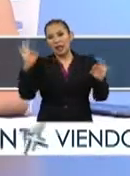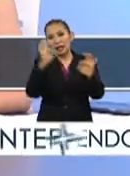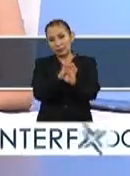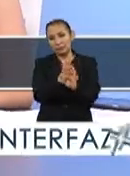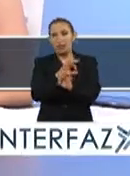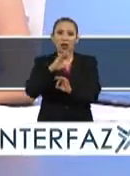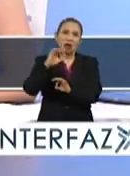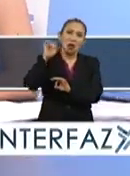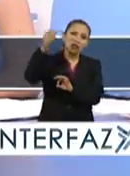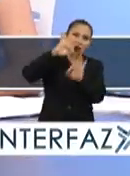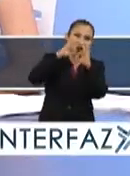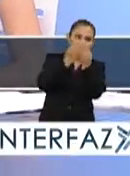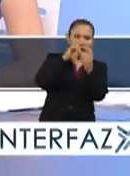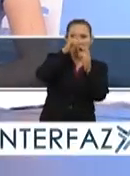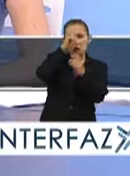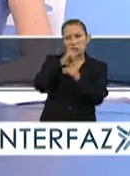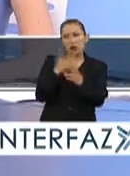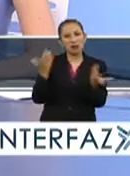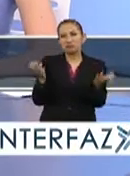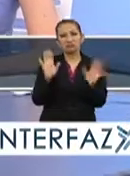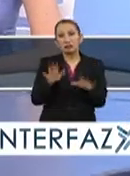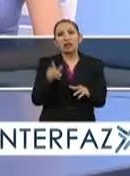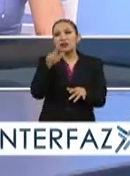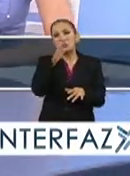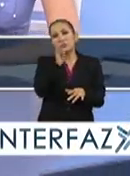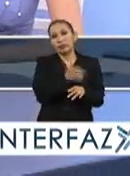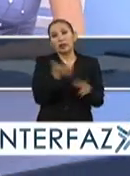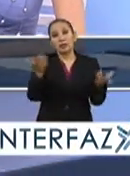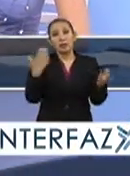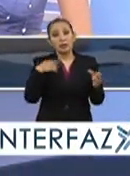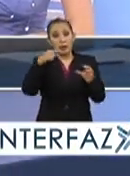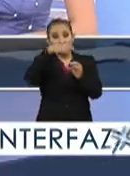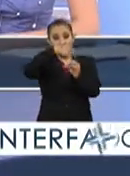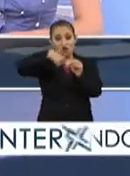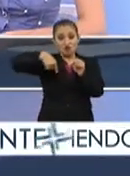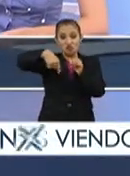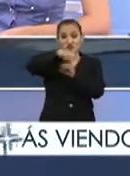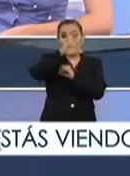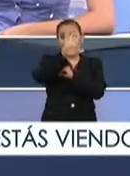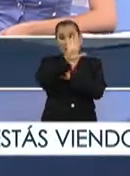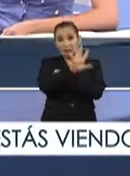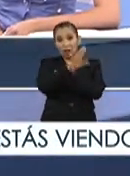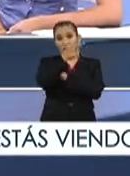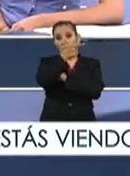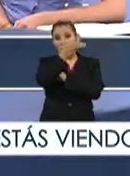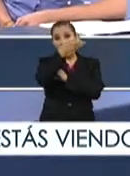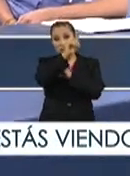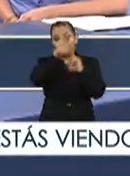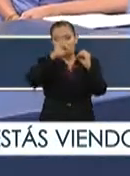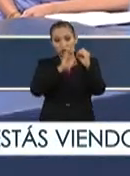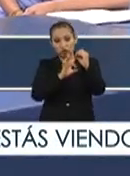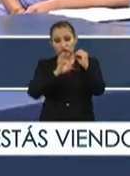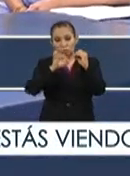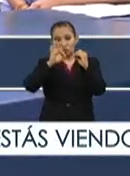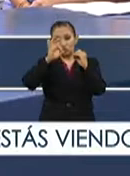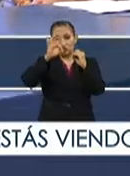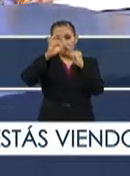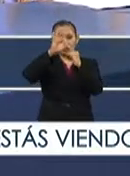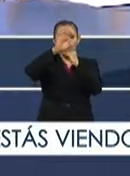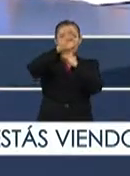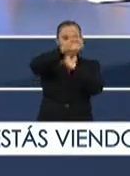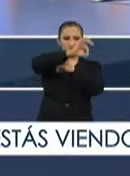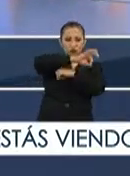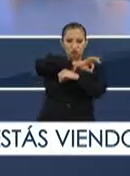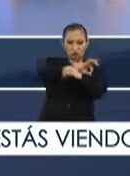En otro momento no puede ser. La luna tiene una órbita de 5 grados, entonces hay veces que está arriba del plano de